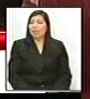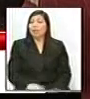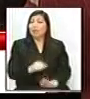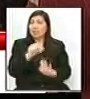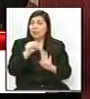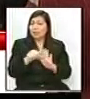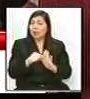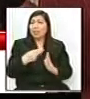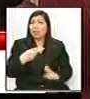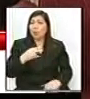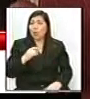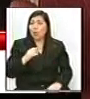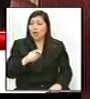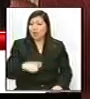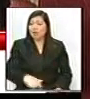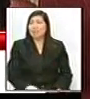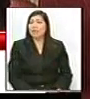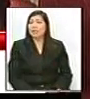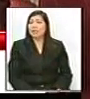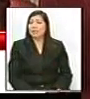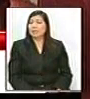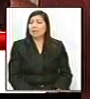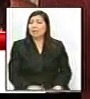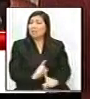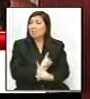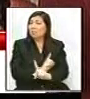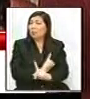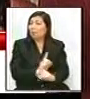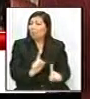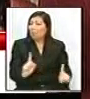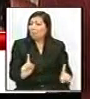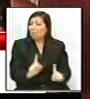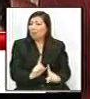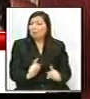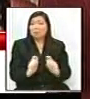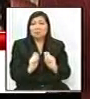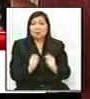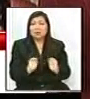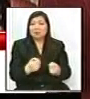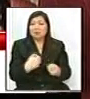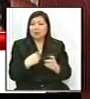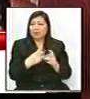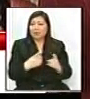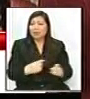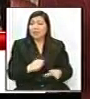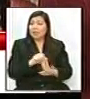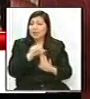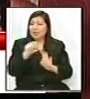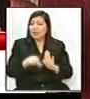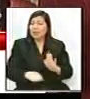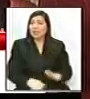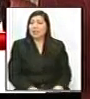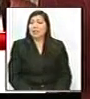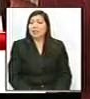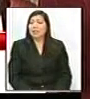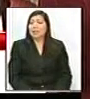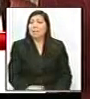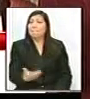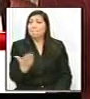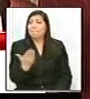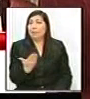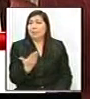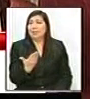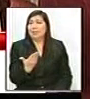ancashino, guaracino, que tampoco le está dando a mi departamento de Ancash. Le pedí para